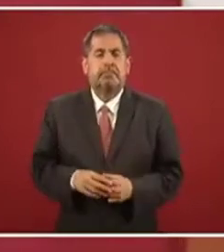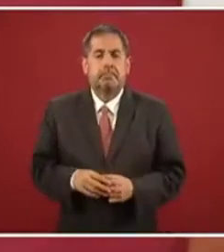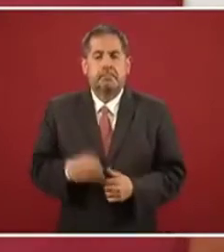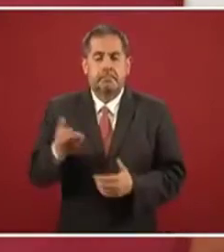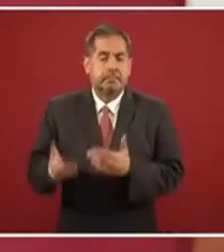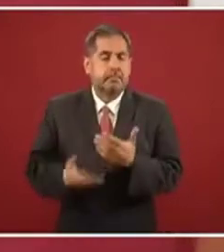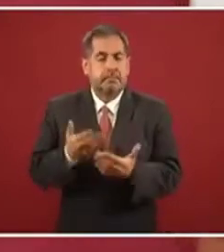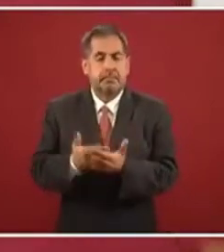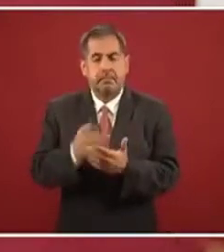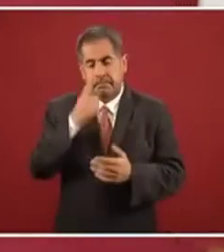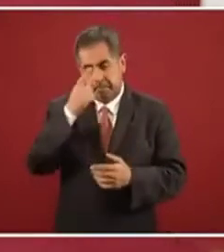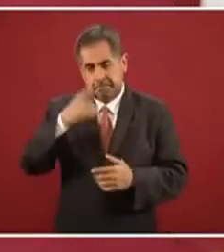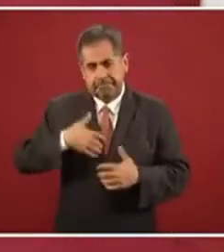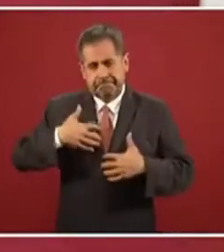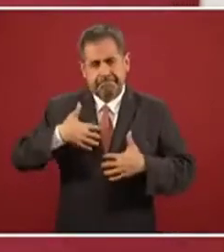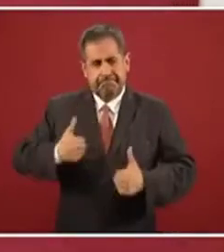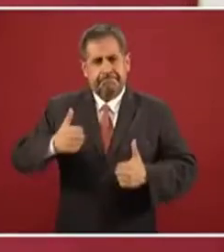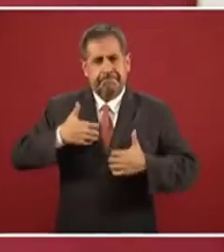prevalezca la sensatez,